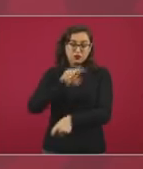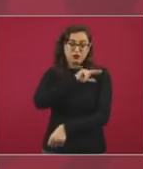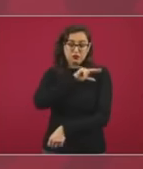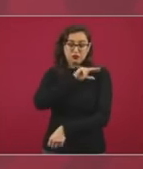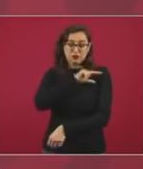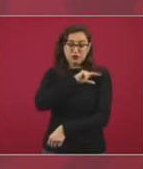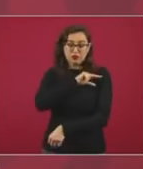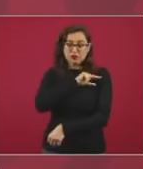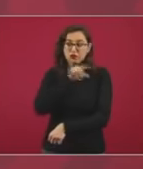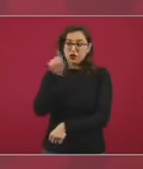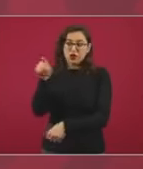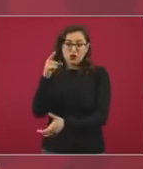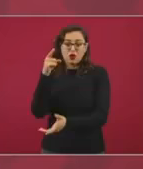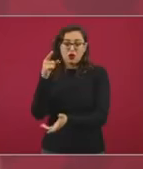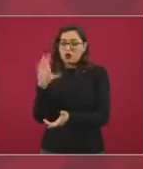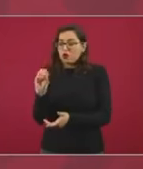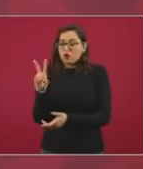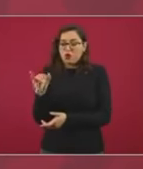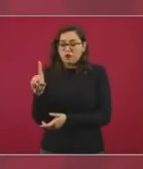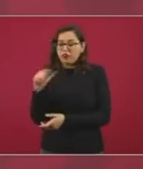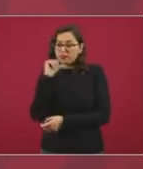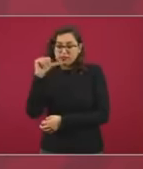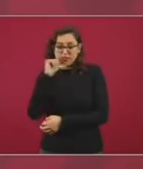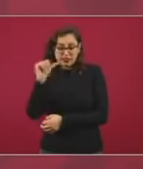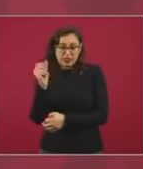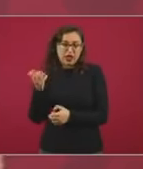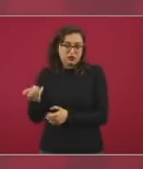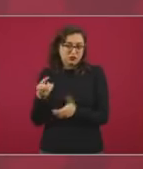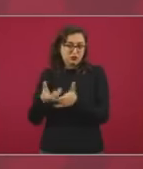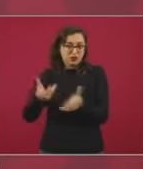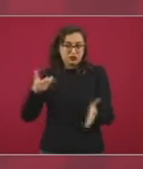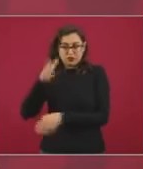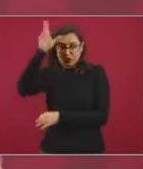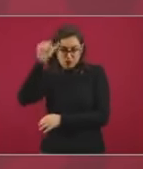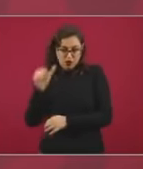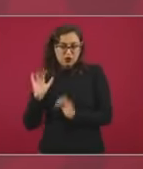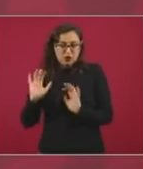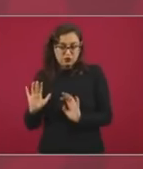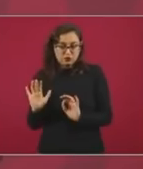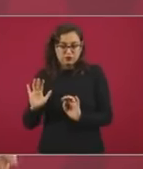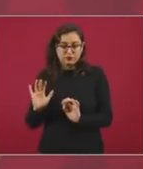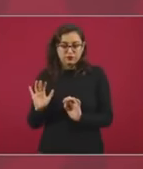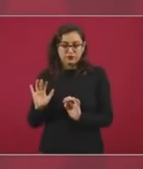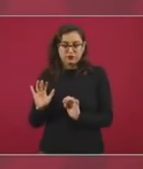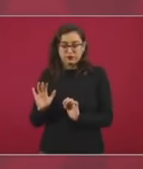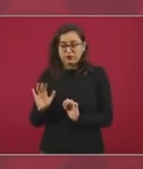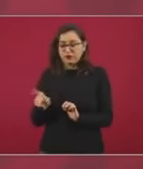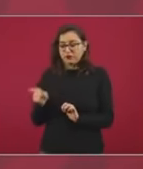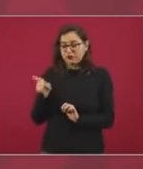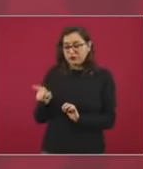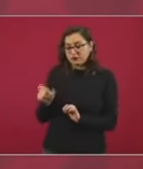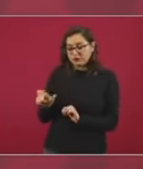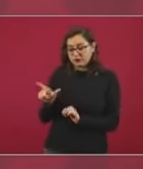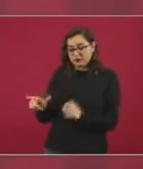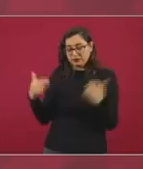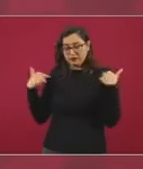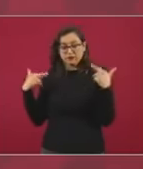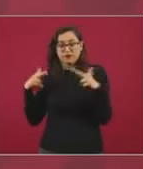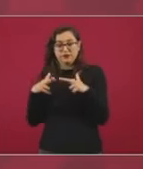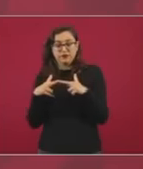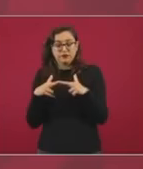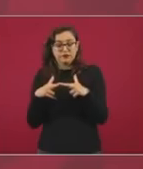sin COVID, que ese fue el acuerdo. Y llegó a un hospital privado,